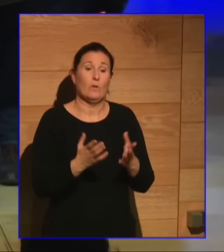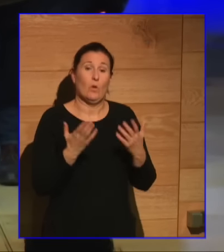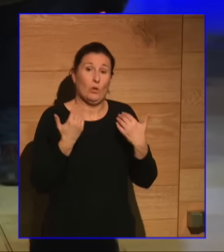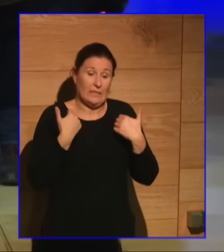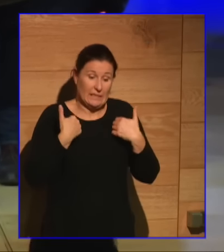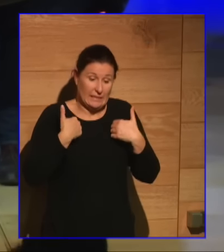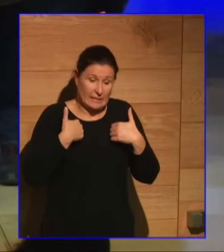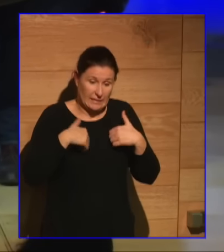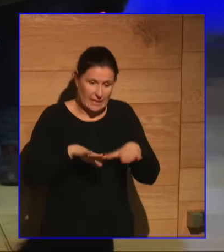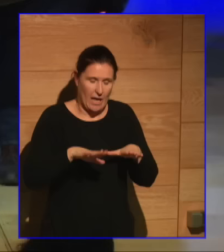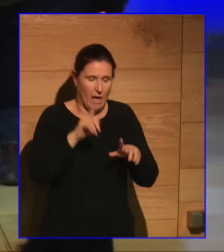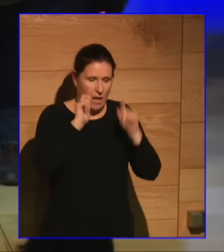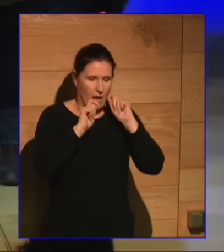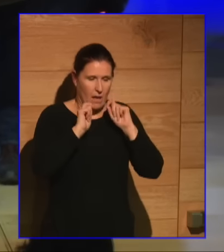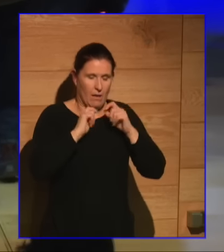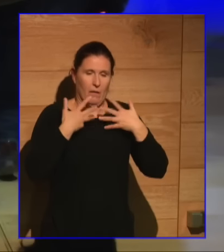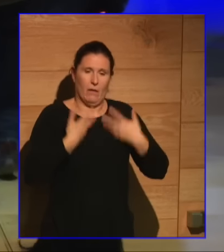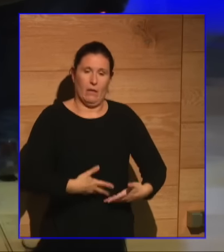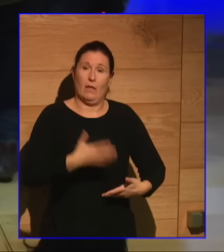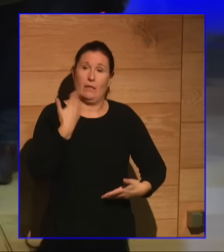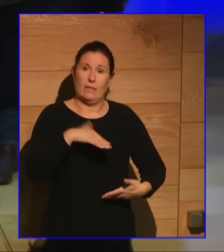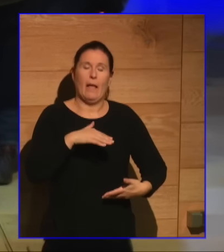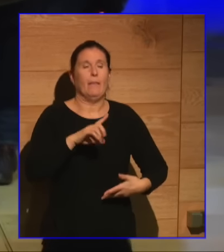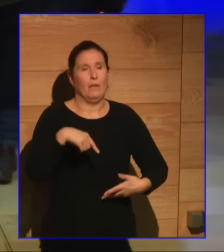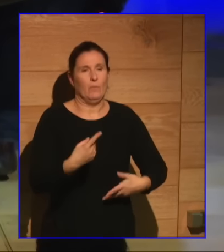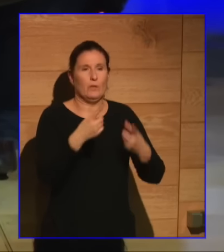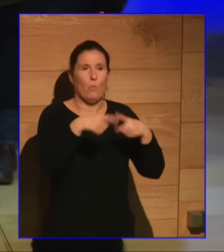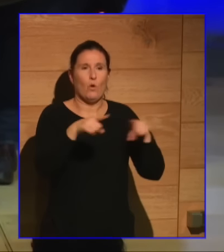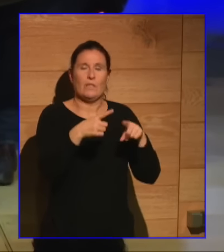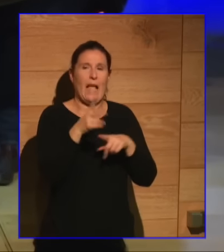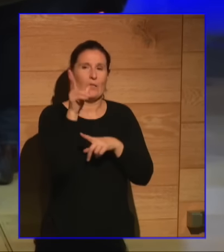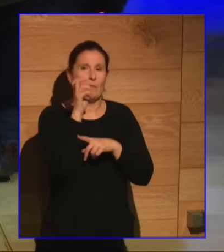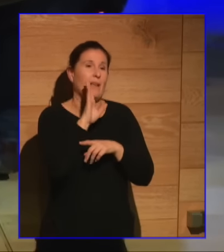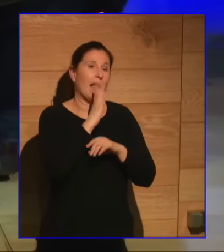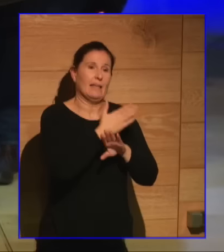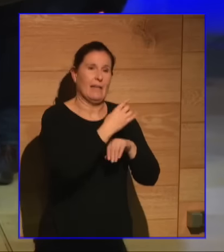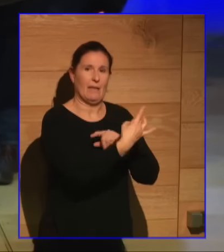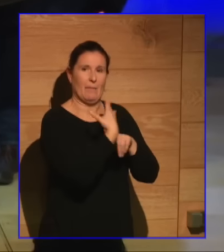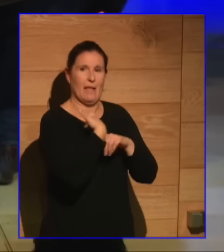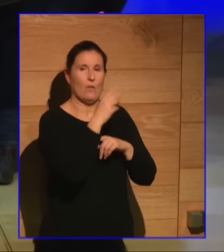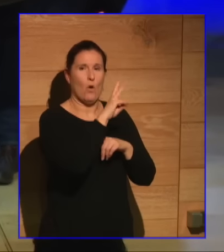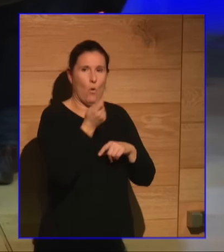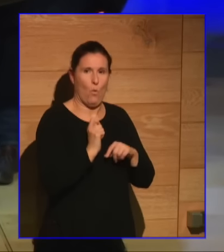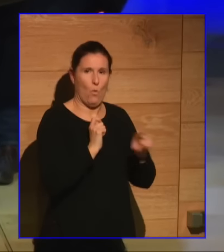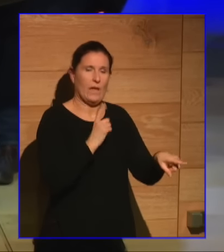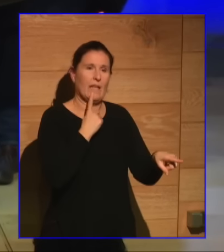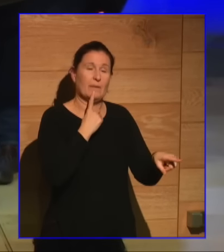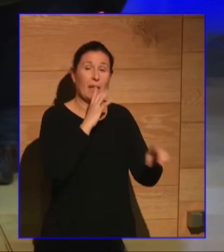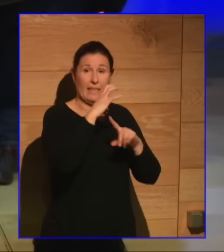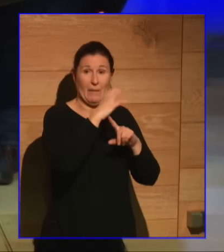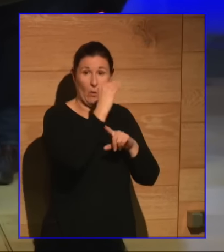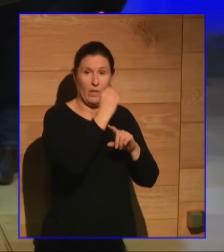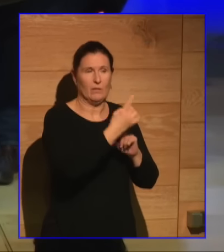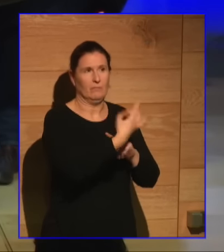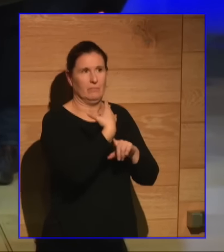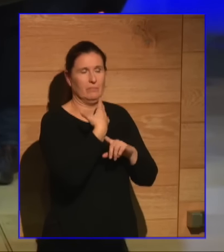había descomprimido, se ponía a escuchar la música que le había enviado Williams de Parque Jurásico. ¿Qué